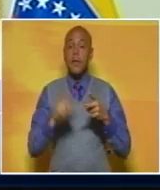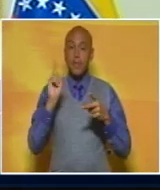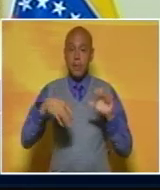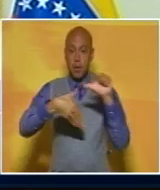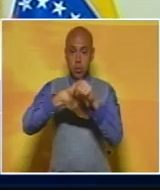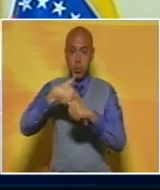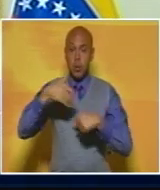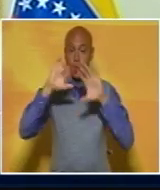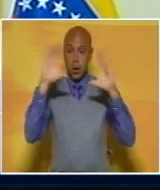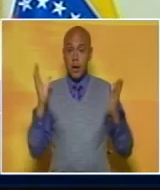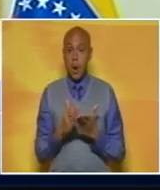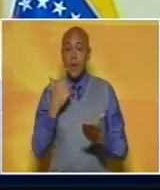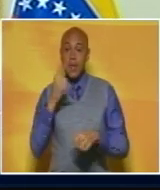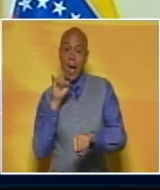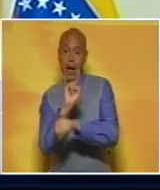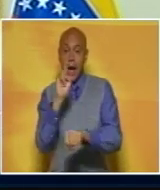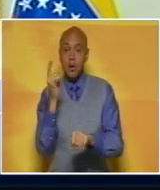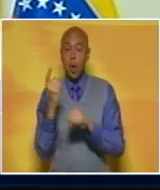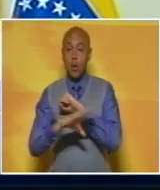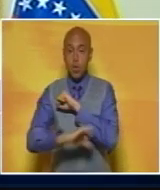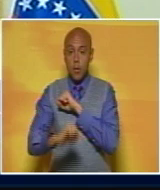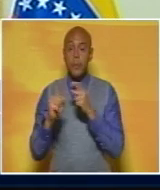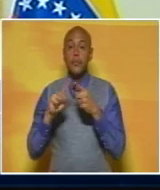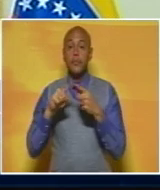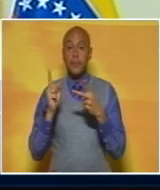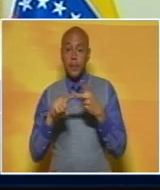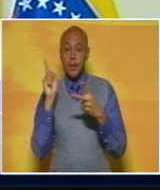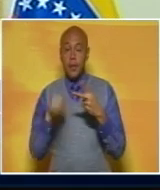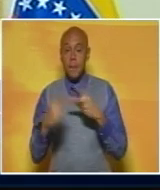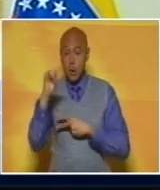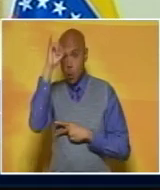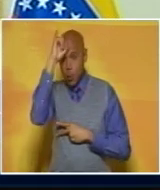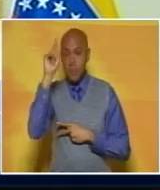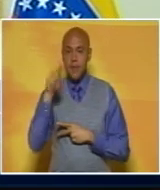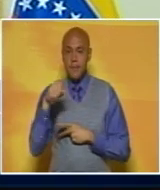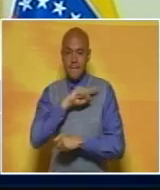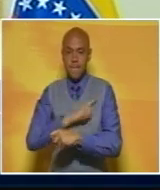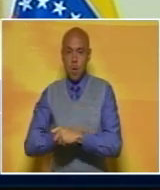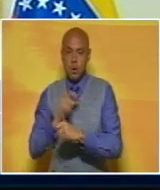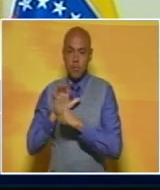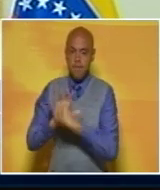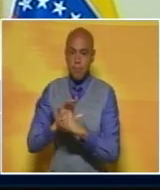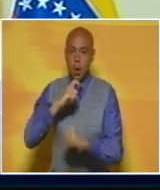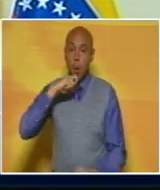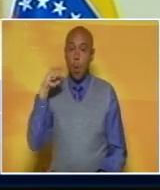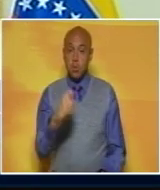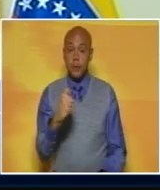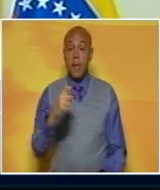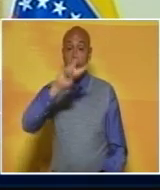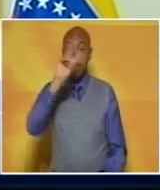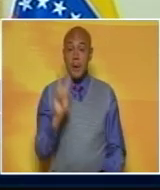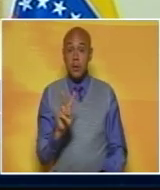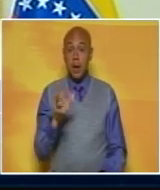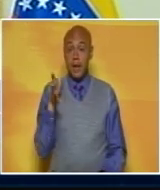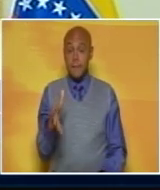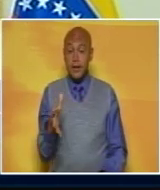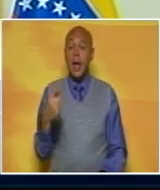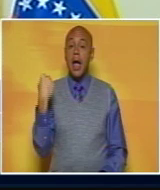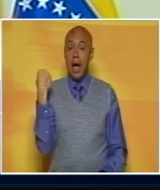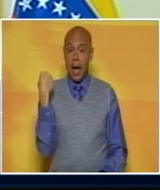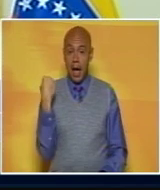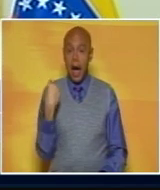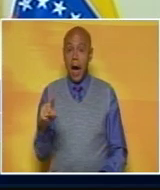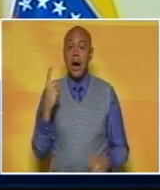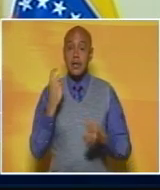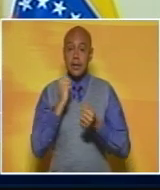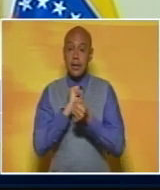del engaño, la extorsión, la ignorancia y la fuerza. Venezuela es y será